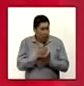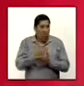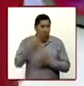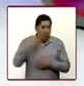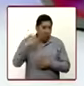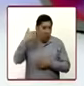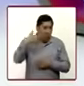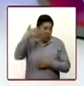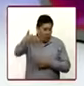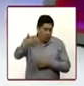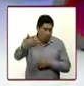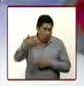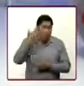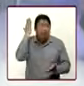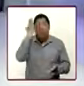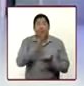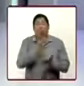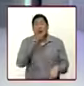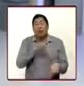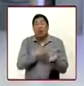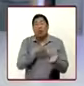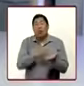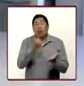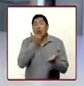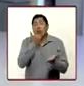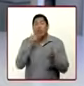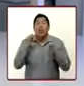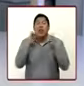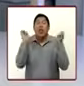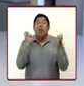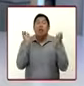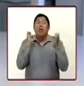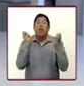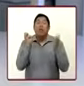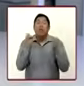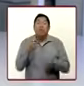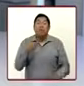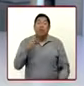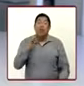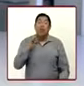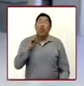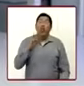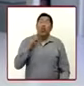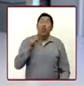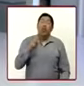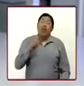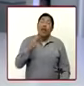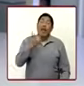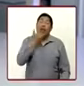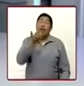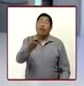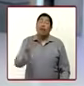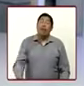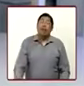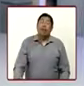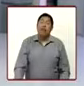escalonados. Paro médico, ¿qué sucede en emergencias del Hospital de Clínicas? Giovanna, ahora sí escuchamos tu informe.